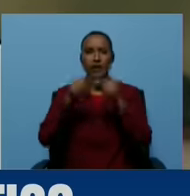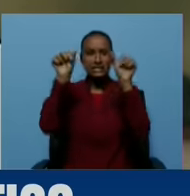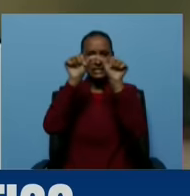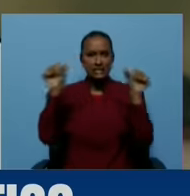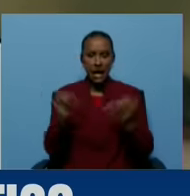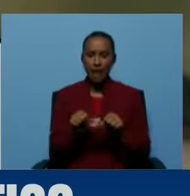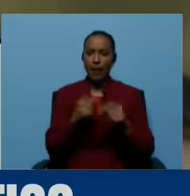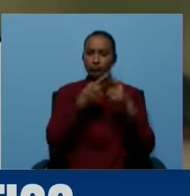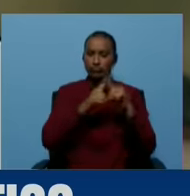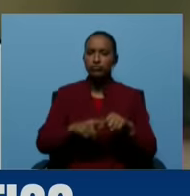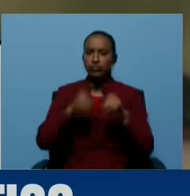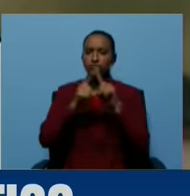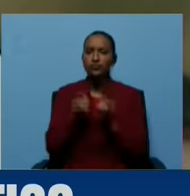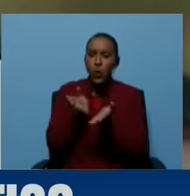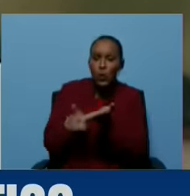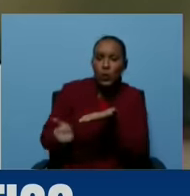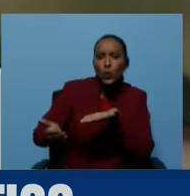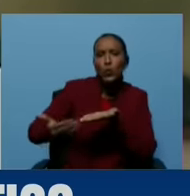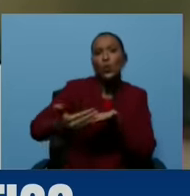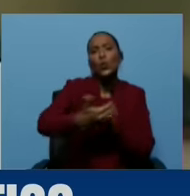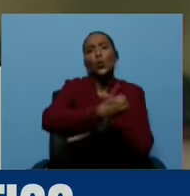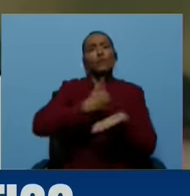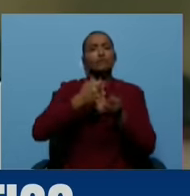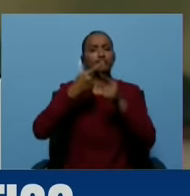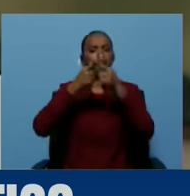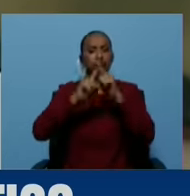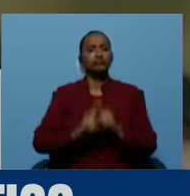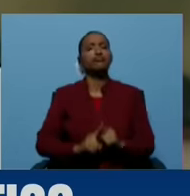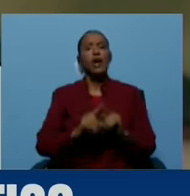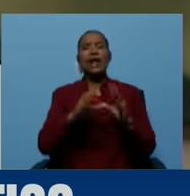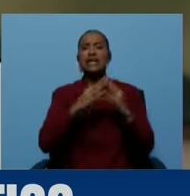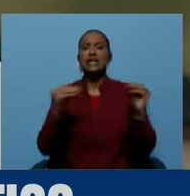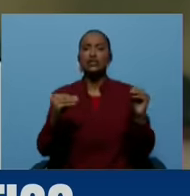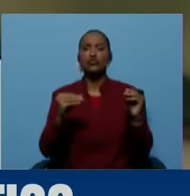y tener su boletín de totalización y de proclamación.